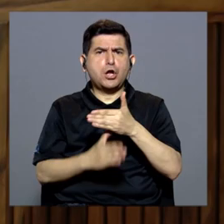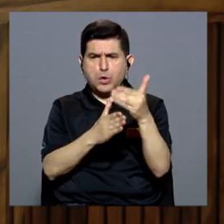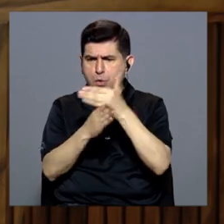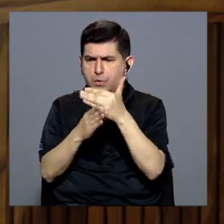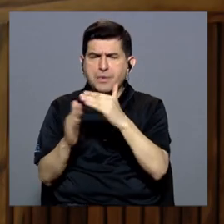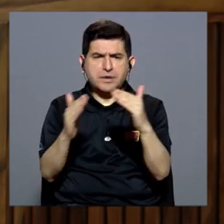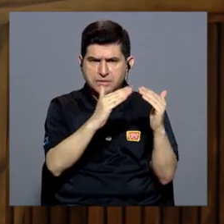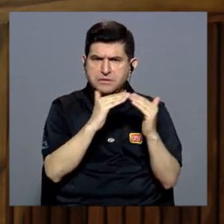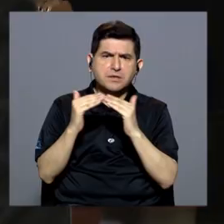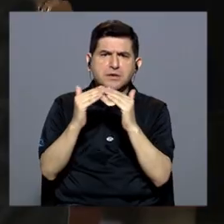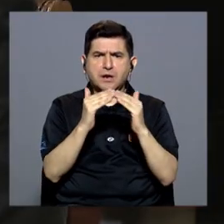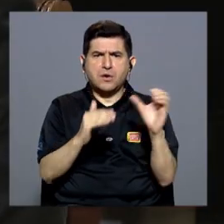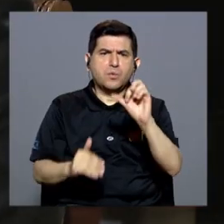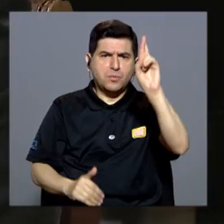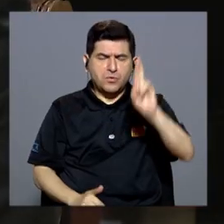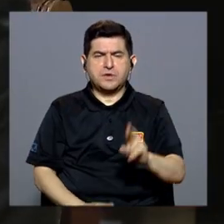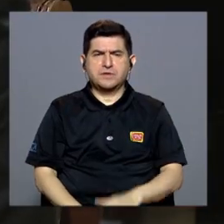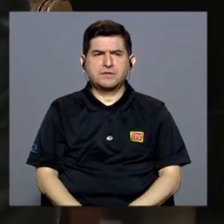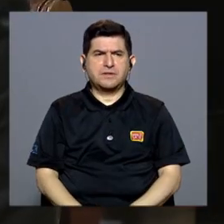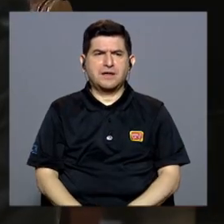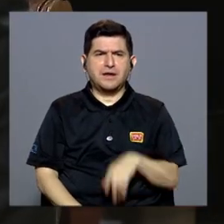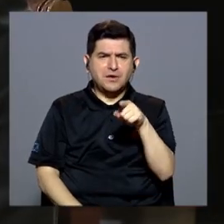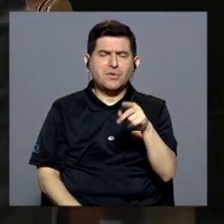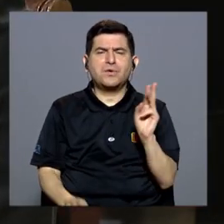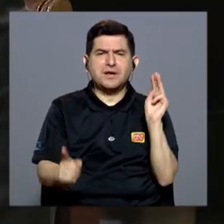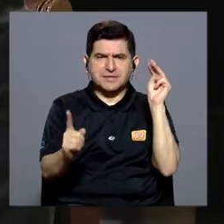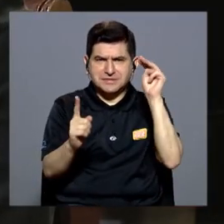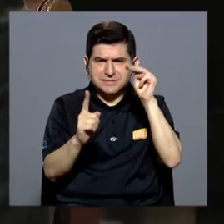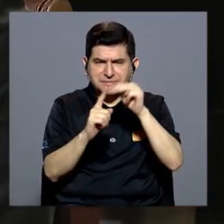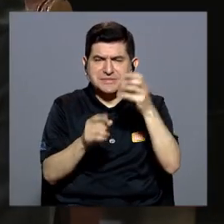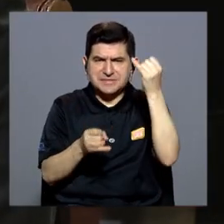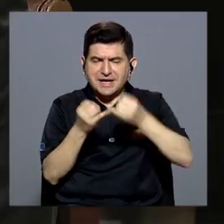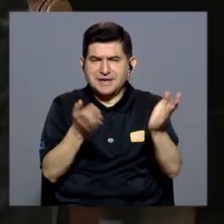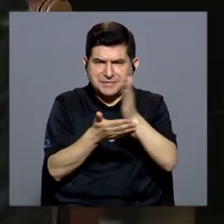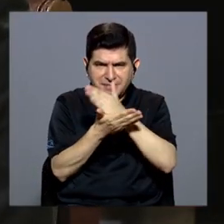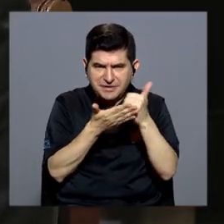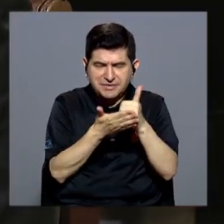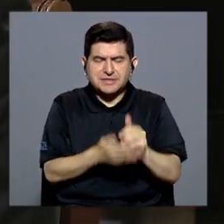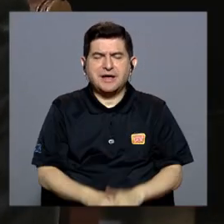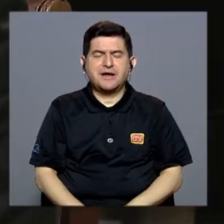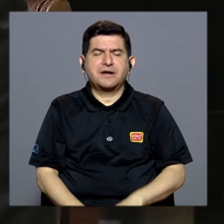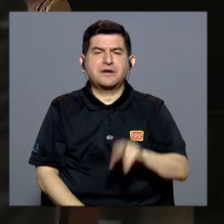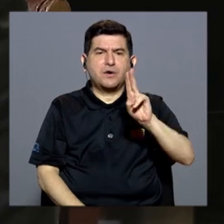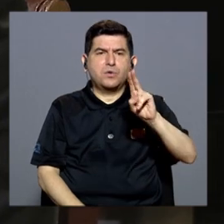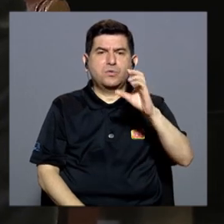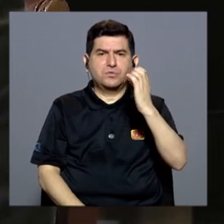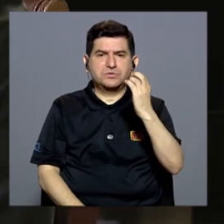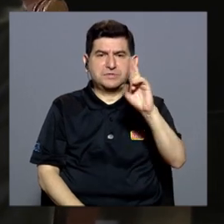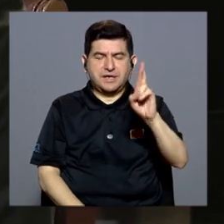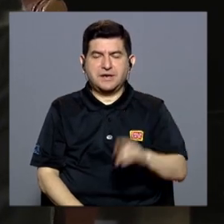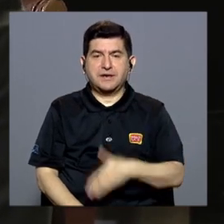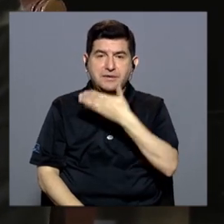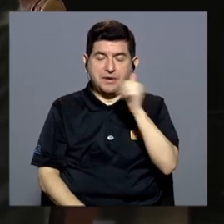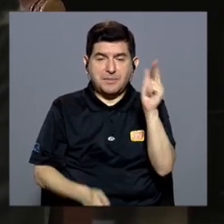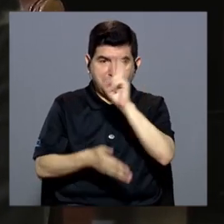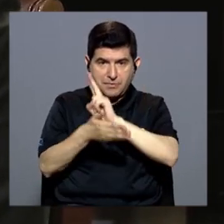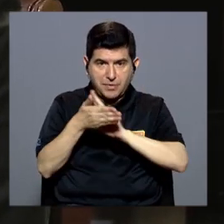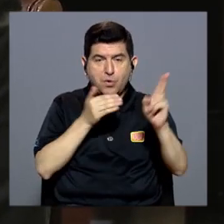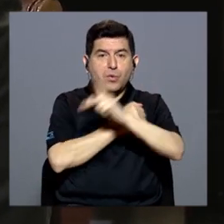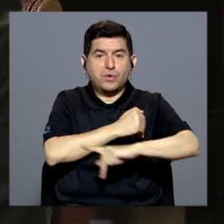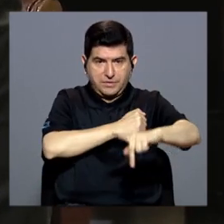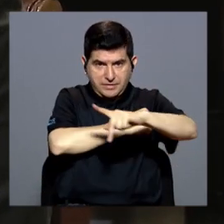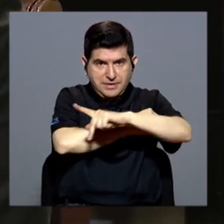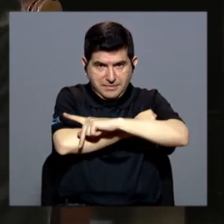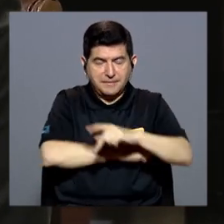la comunidad costarricense. Voy a quedarme con este mensaje para cerrar el bloque. La Universidad de Costa Rica, la mejor universidad de este